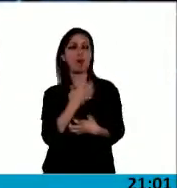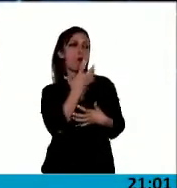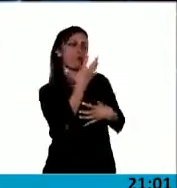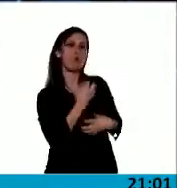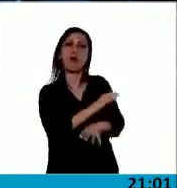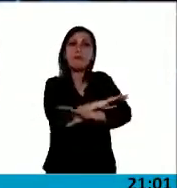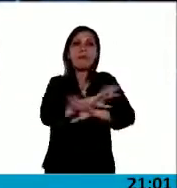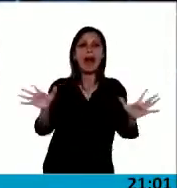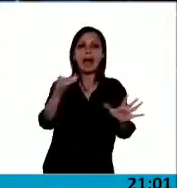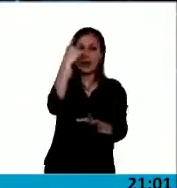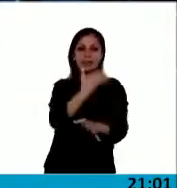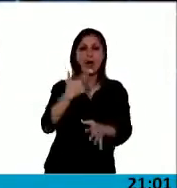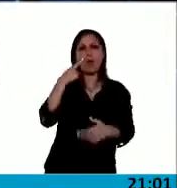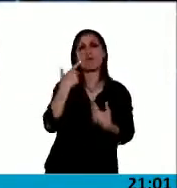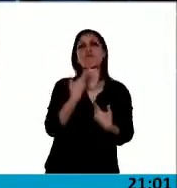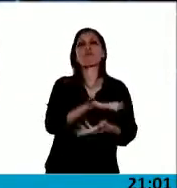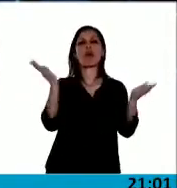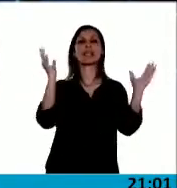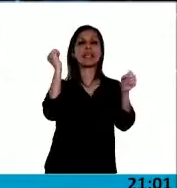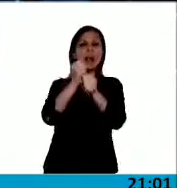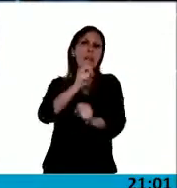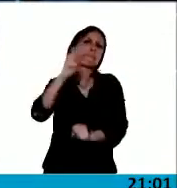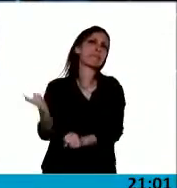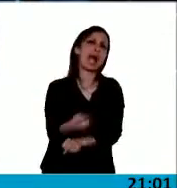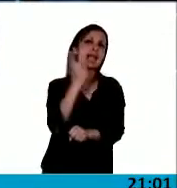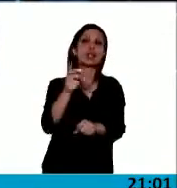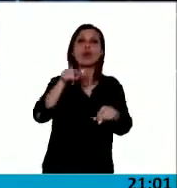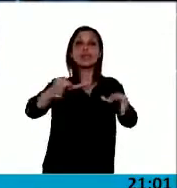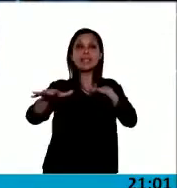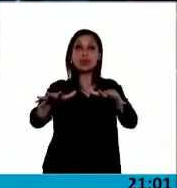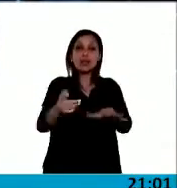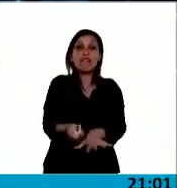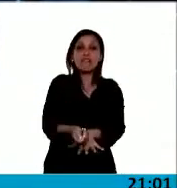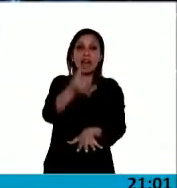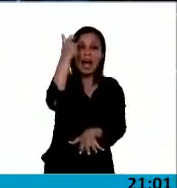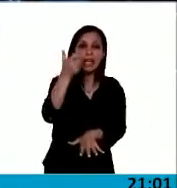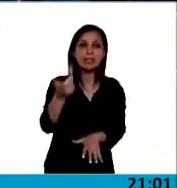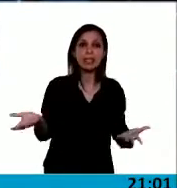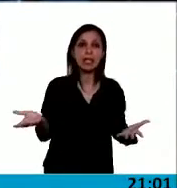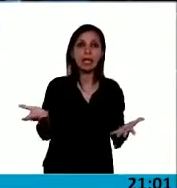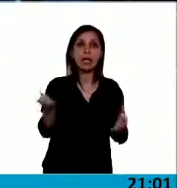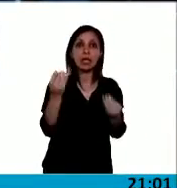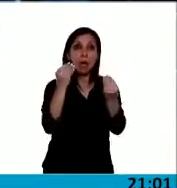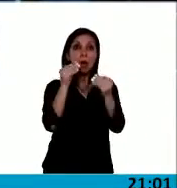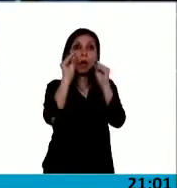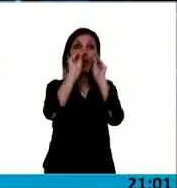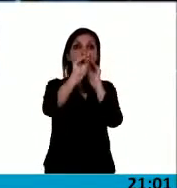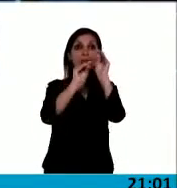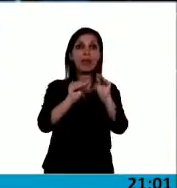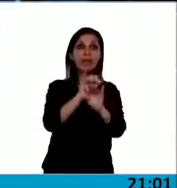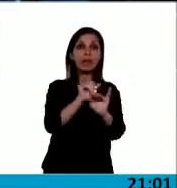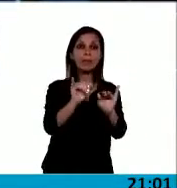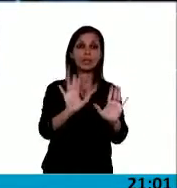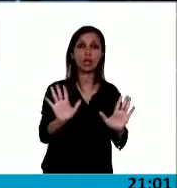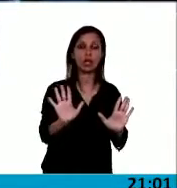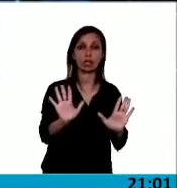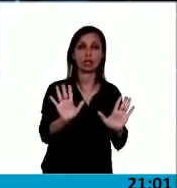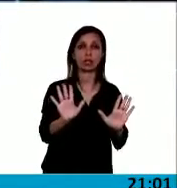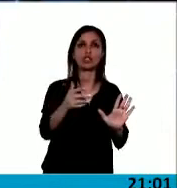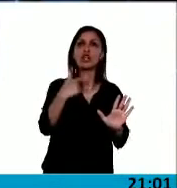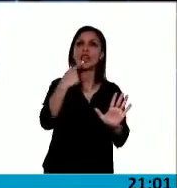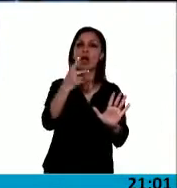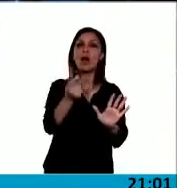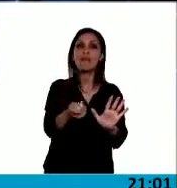demuestre ineficiente frente a una situación tan simple como es cargar los datos. Y digo tan